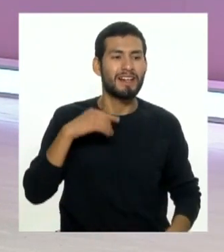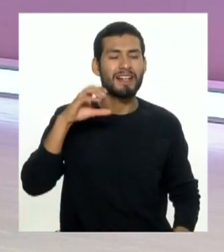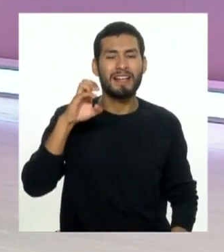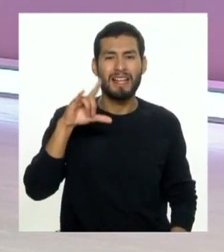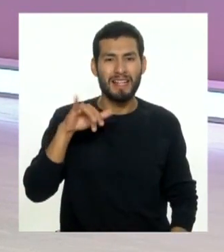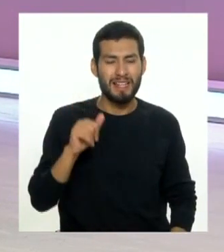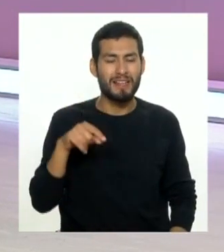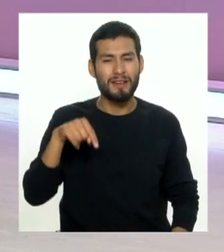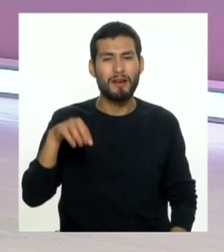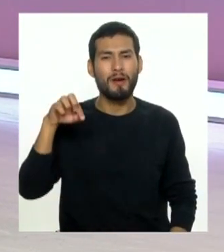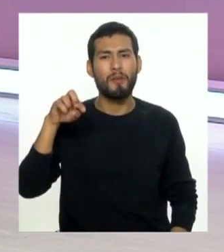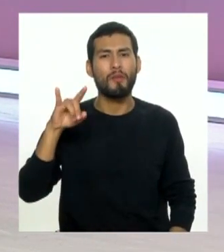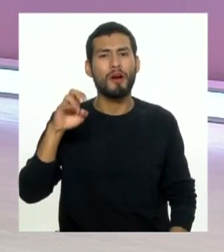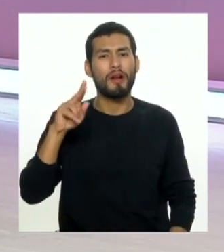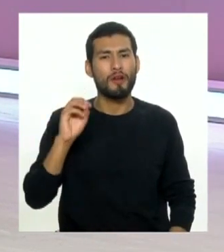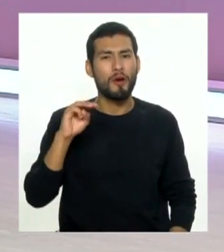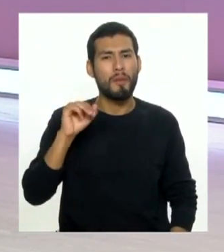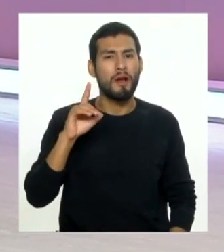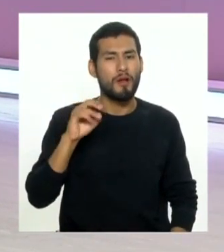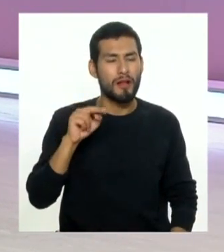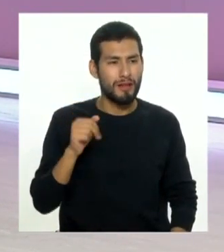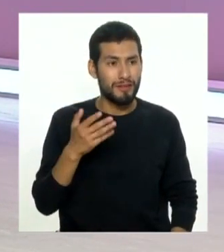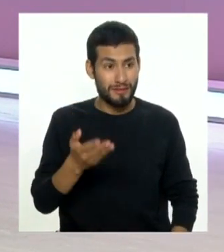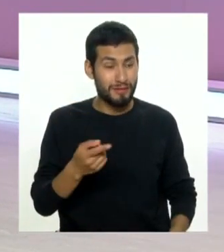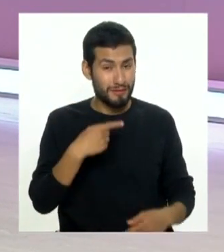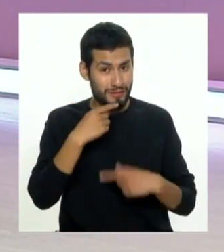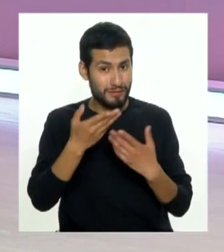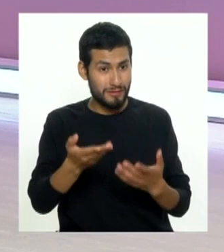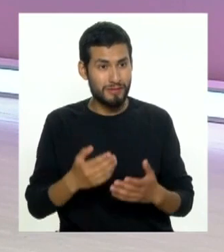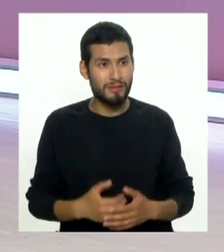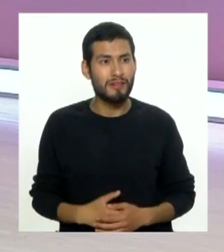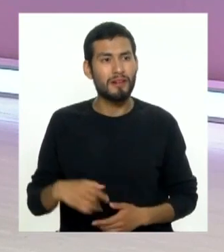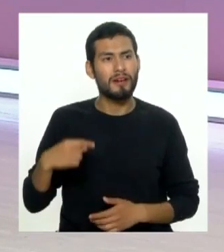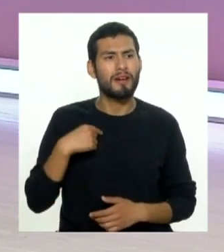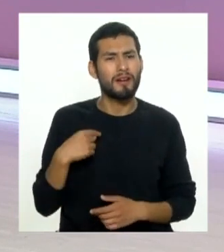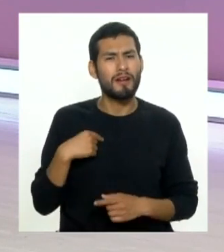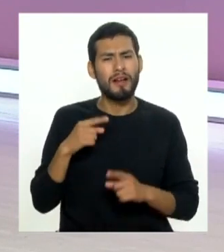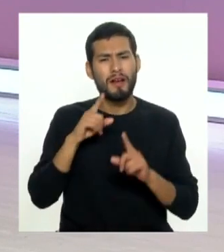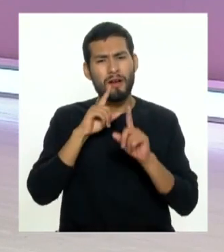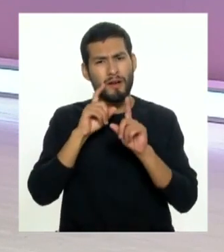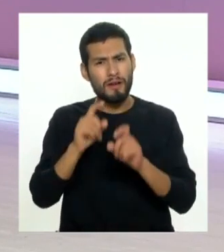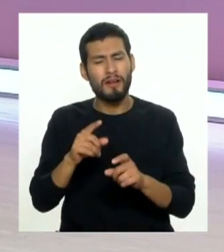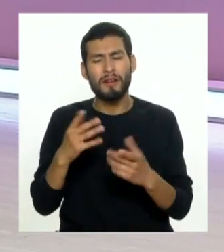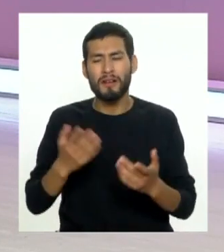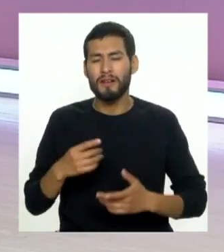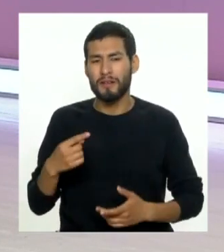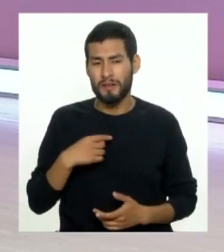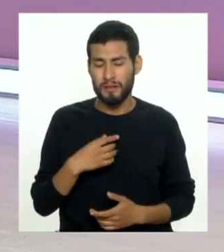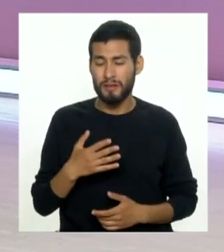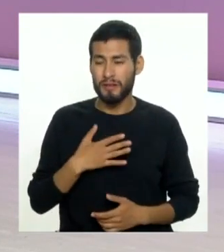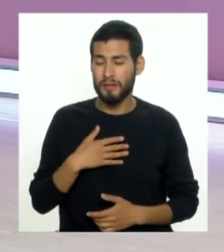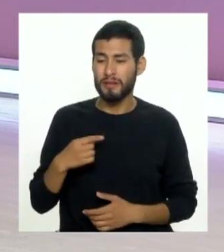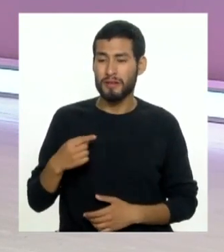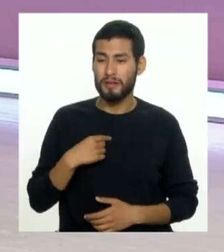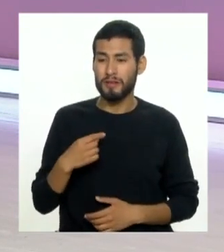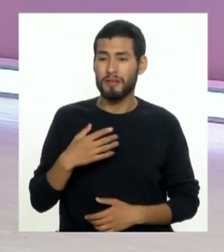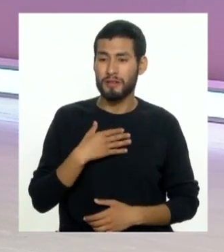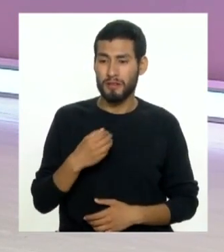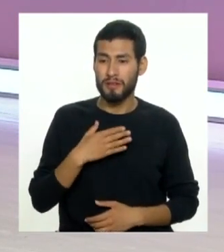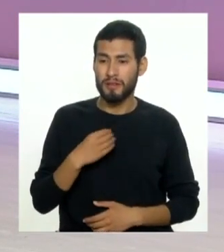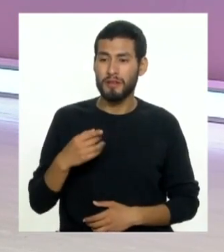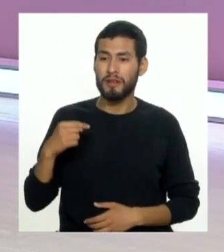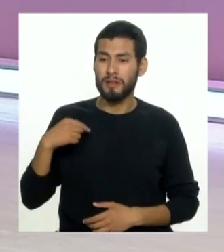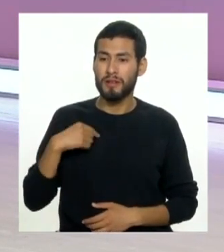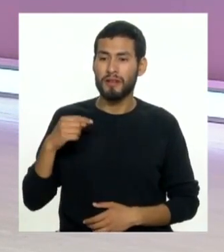Puerto Maldonado. Cuéntanos, Celia, por favor. Tengo una consulta. Lo que pasa es que tengo 29 años